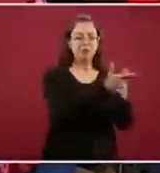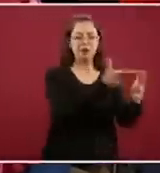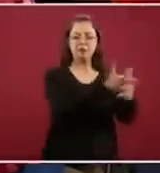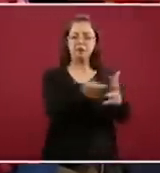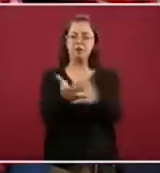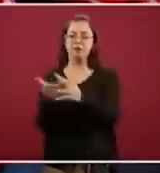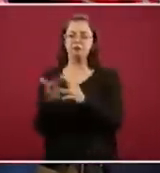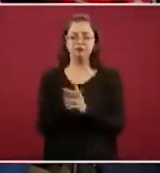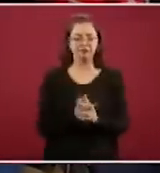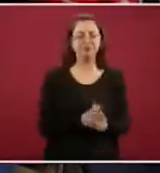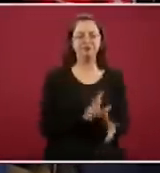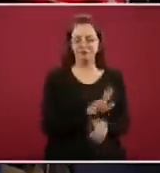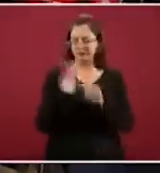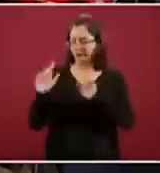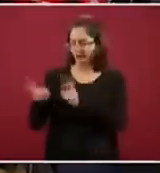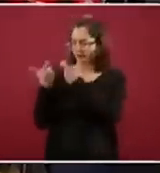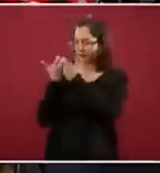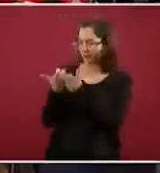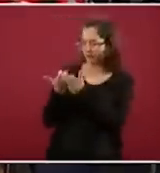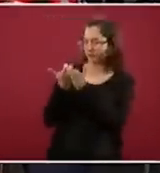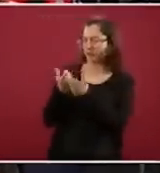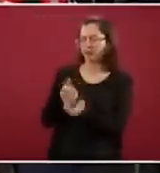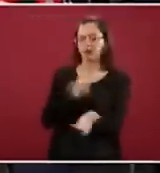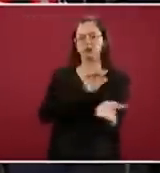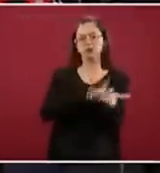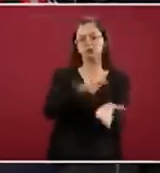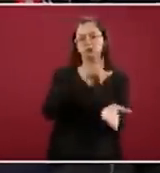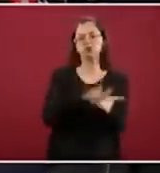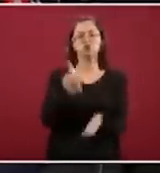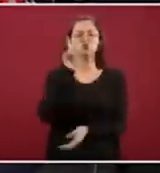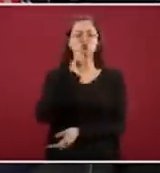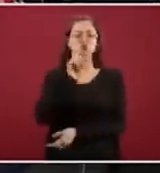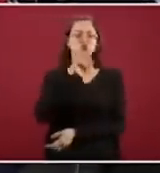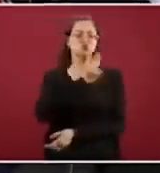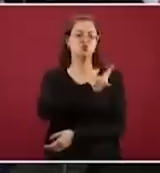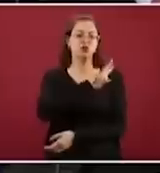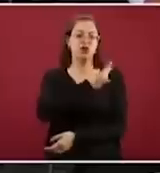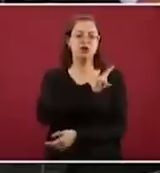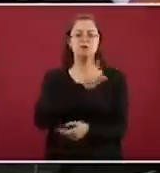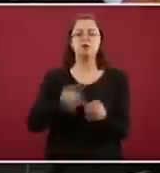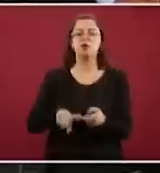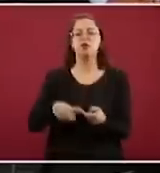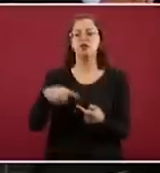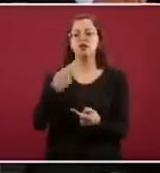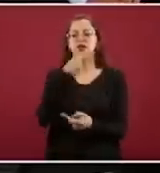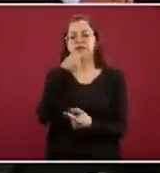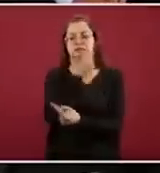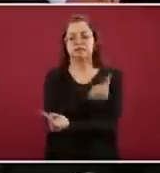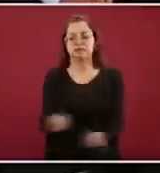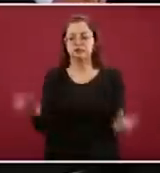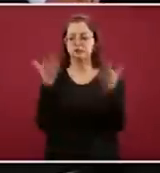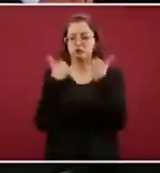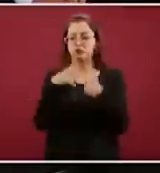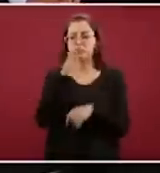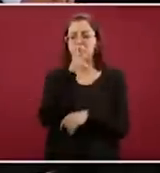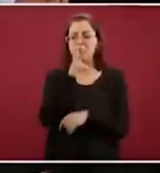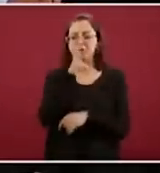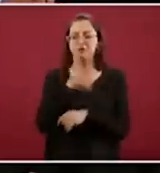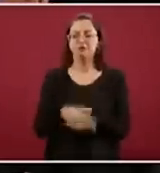Y se creó un fideicomiso y ese dinero se distribuía de esa manera.